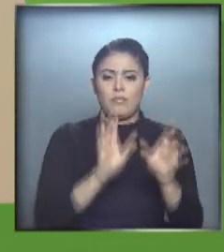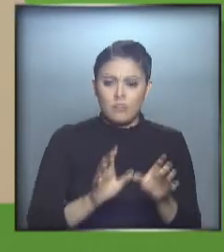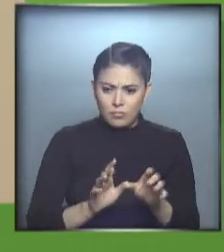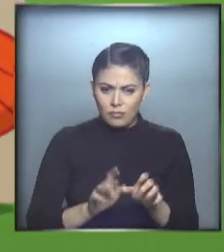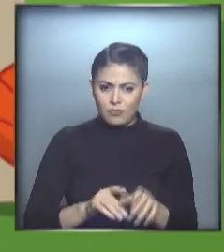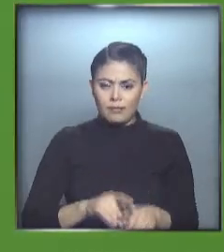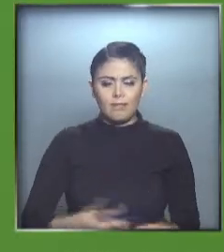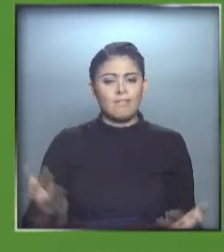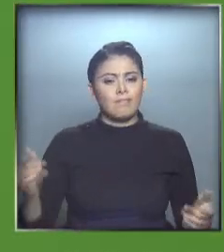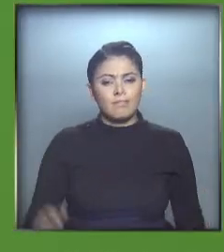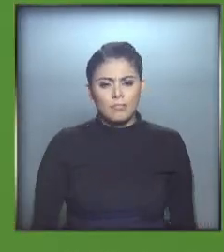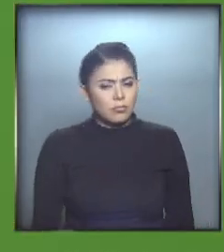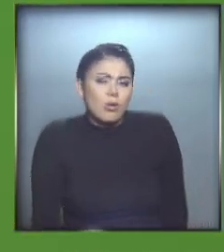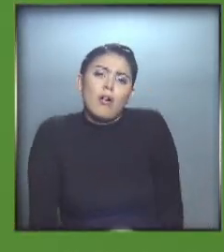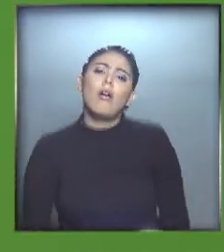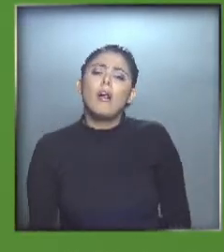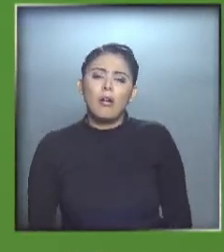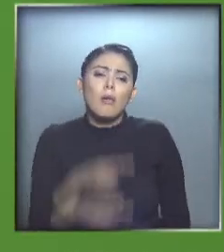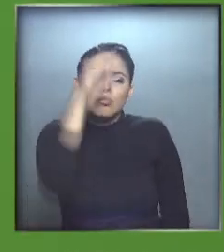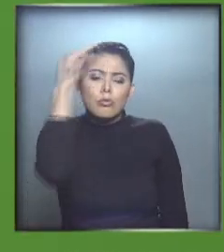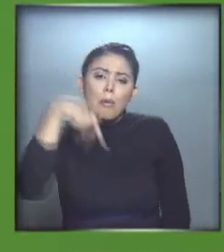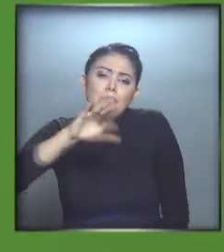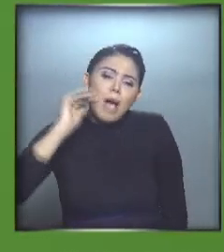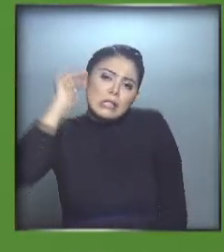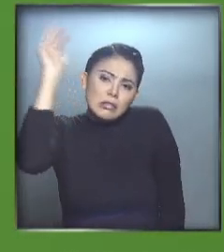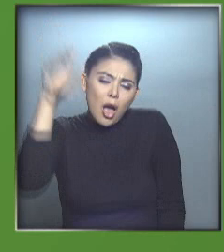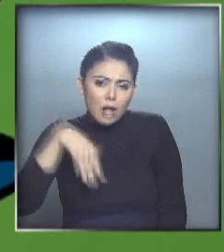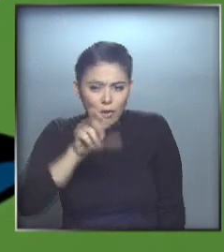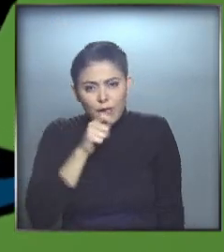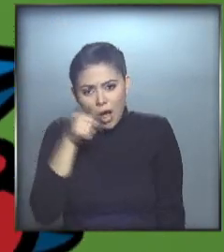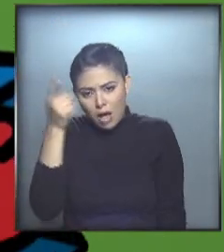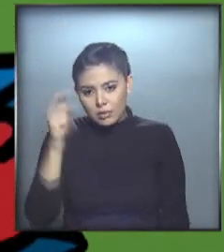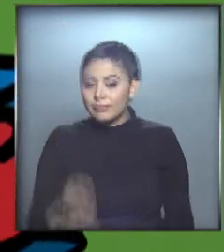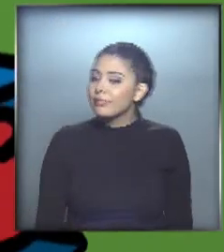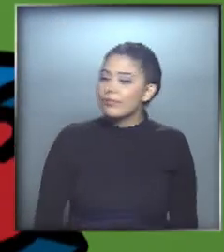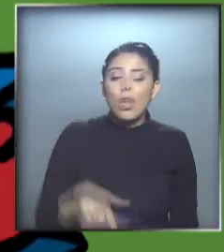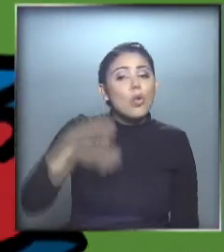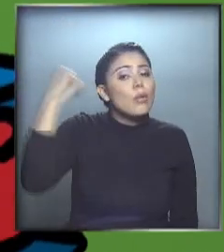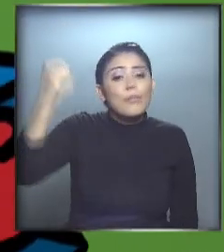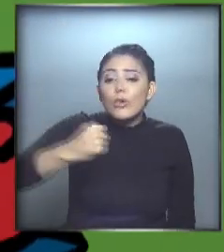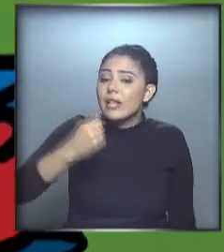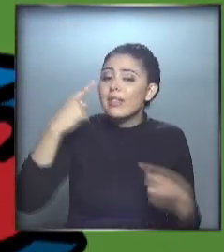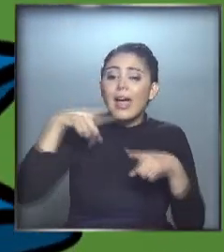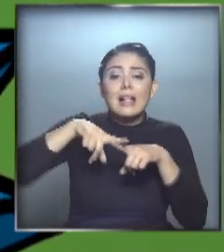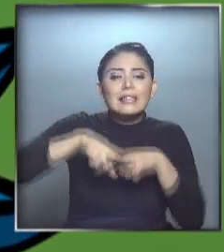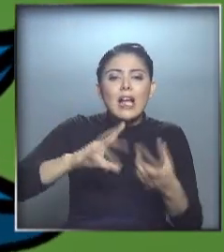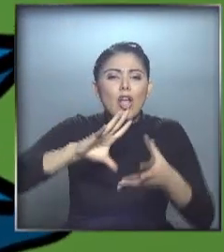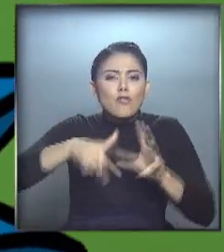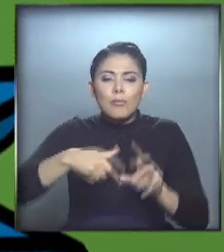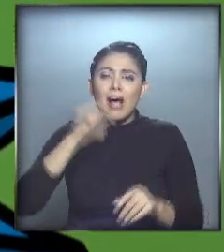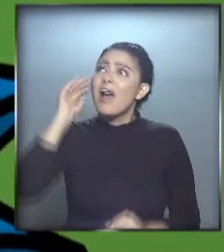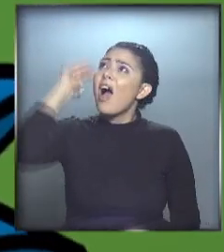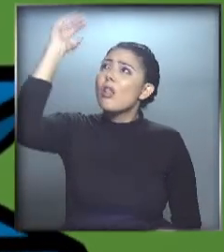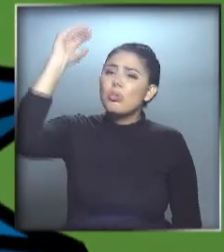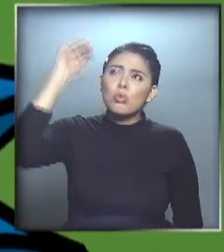encestar Ah pero es más alta así cualquiera lo importante es la técnica Samba la altura